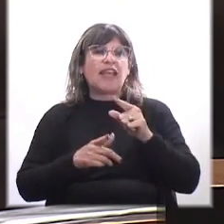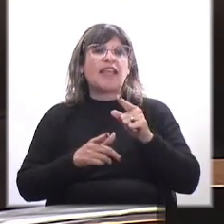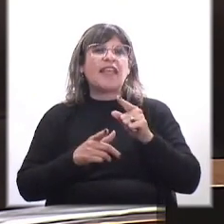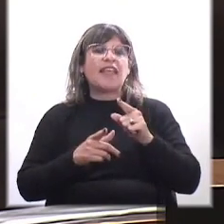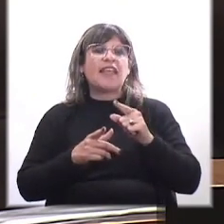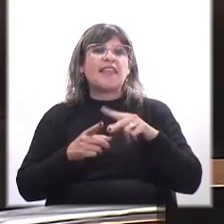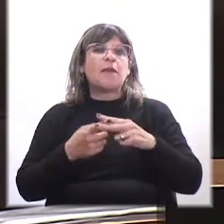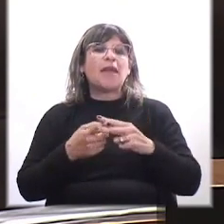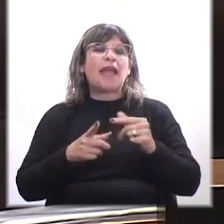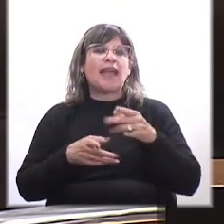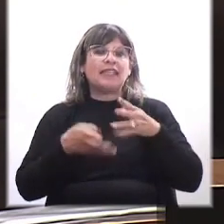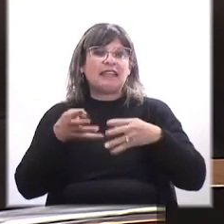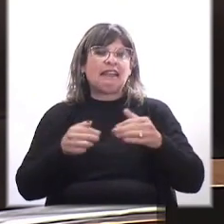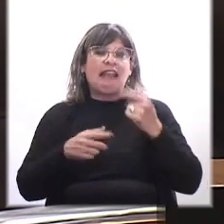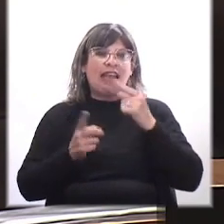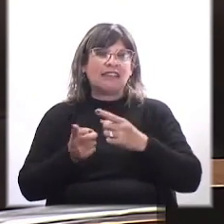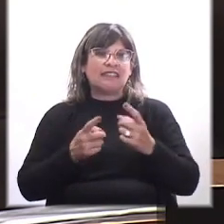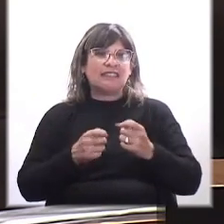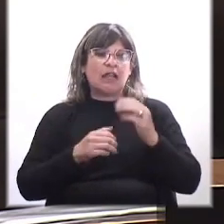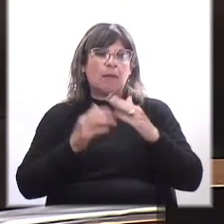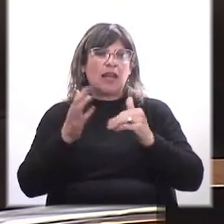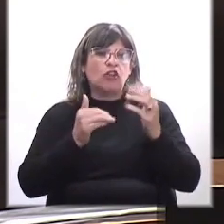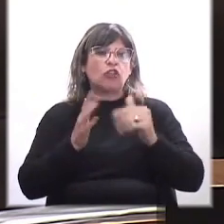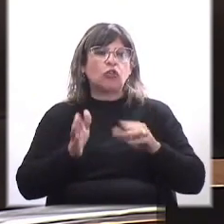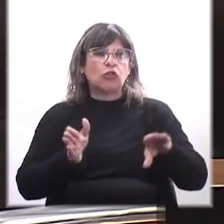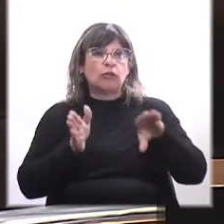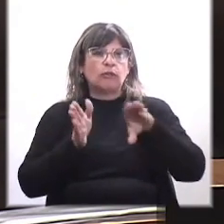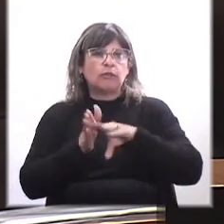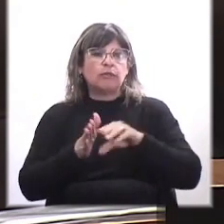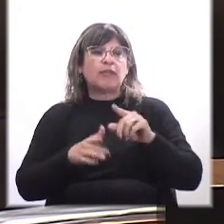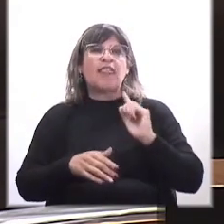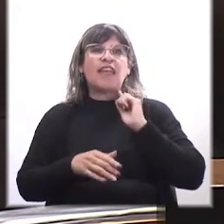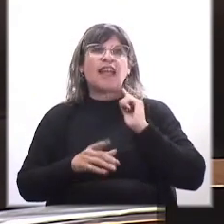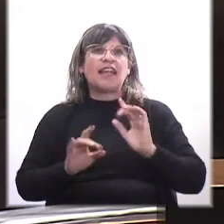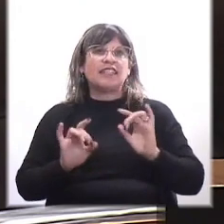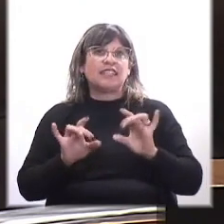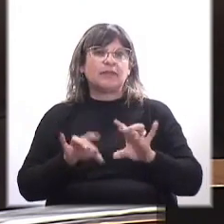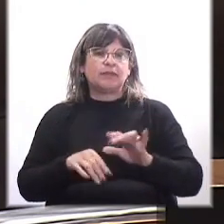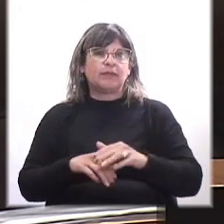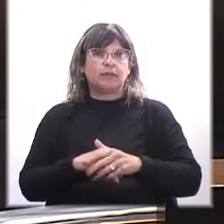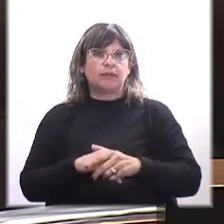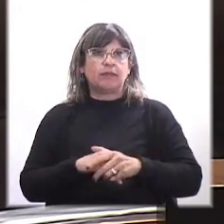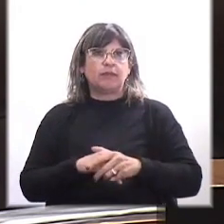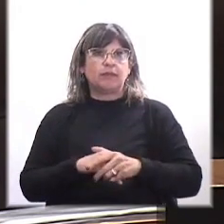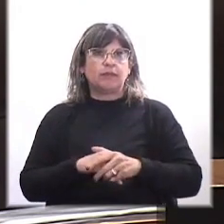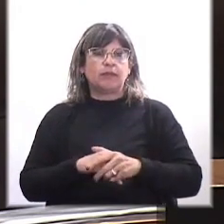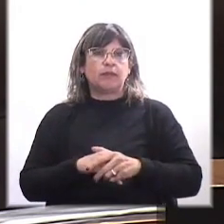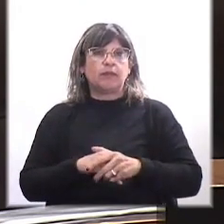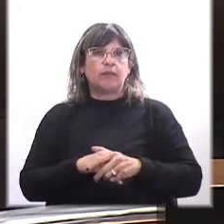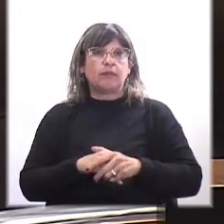electromecánicas necesarias para la construcción de la terminal de gas natural licuado del Plata.